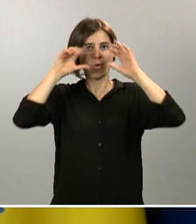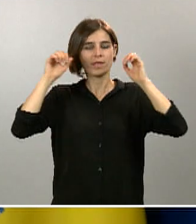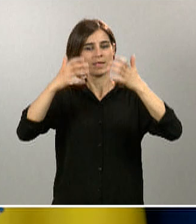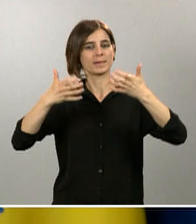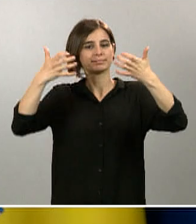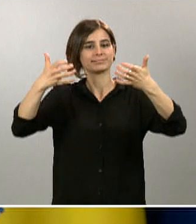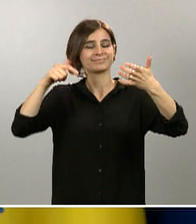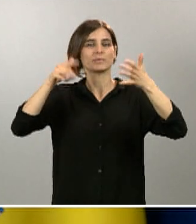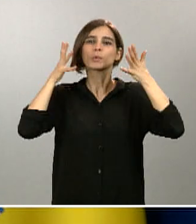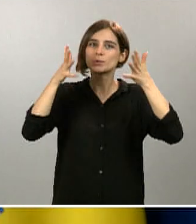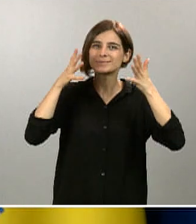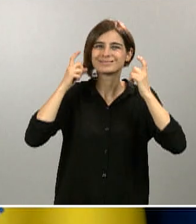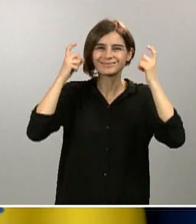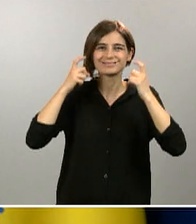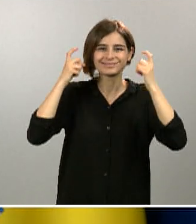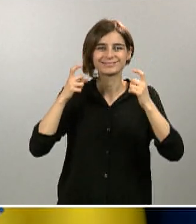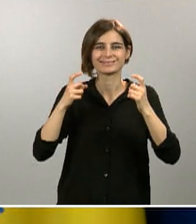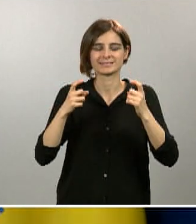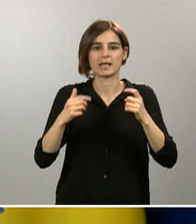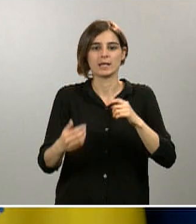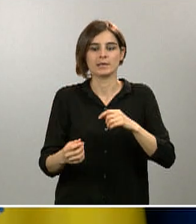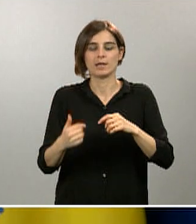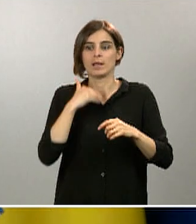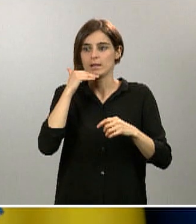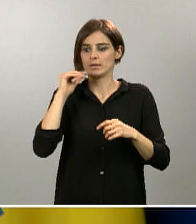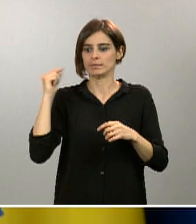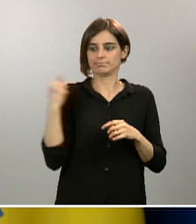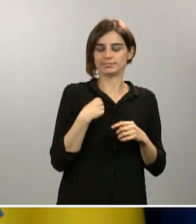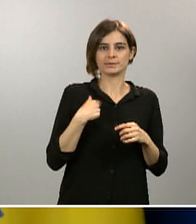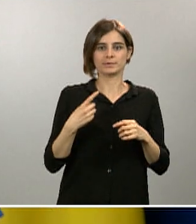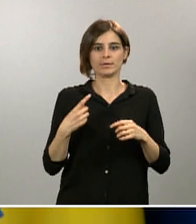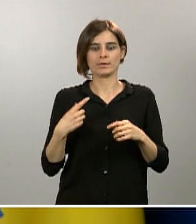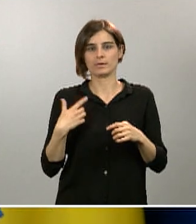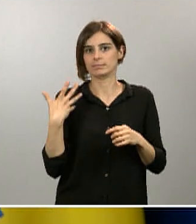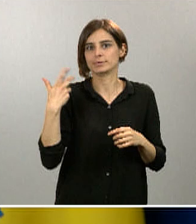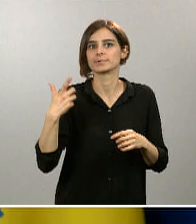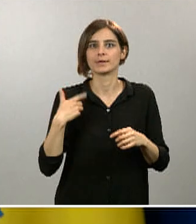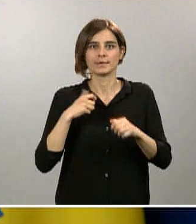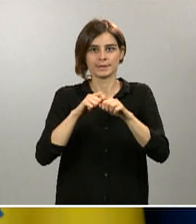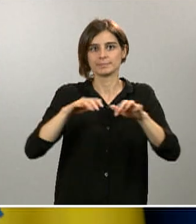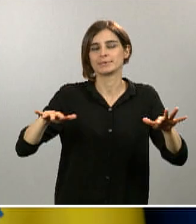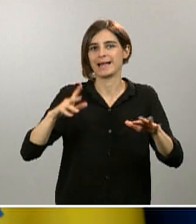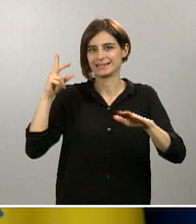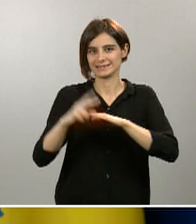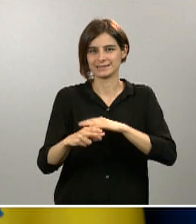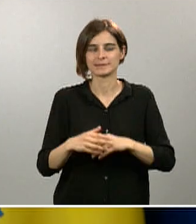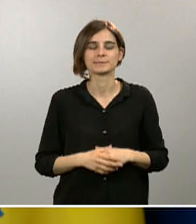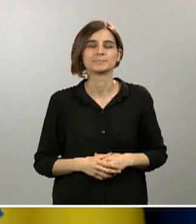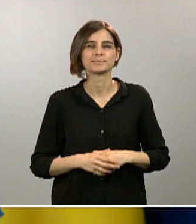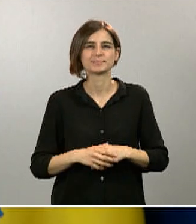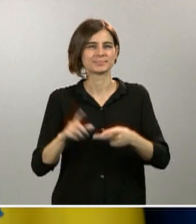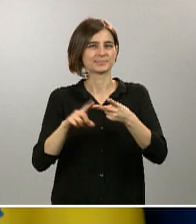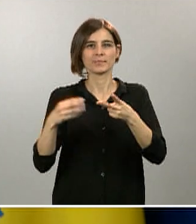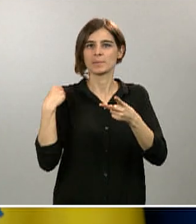evitar este tipo de sorpresas. Y luego, pues para la segunda pregunta sobre las personas que caminan, sobre las personas